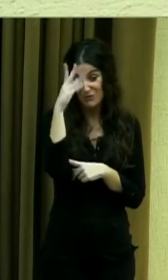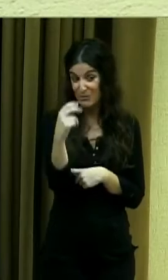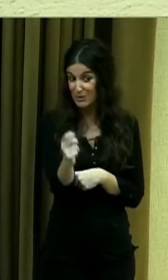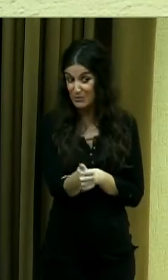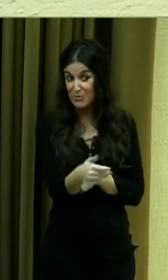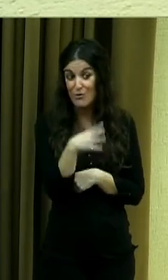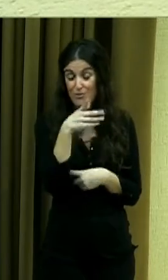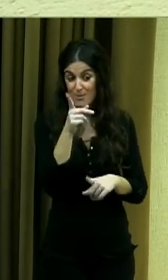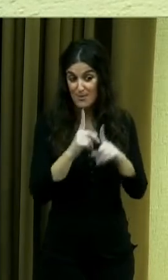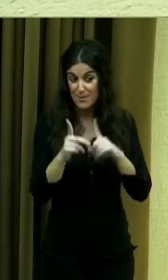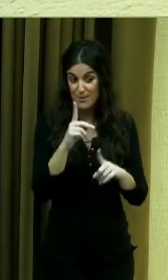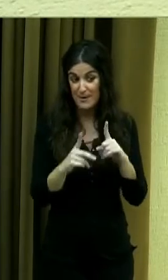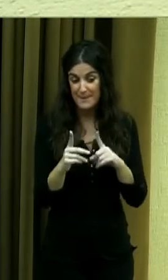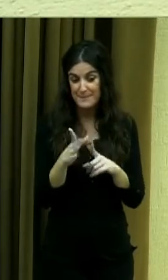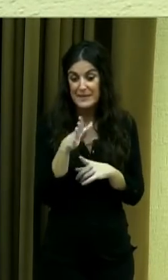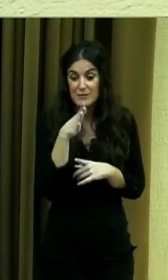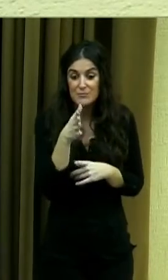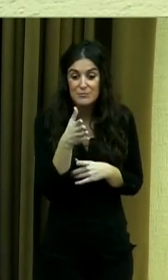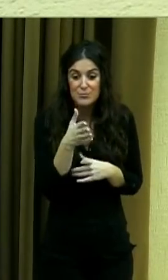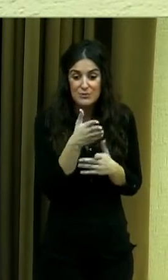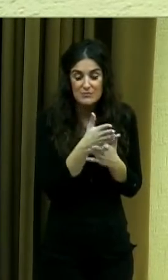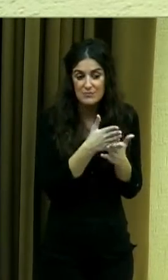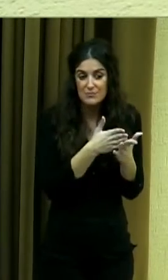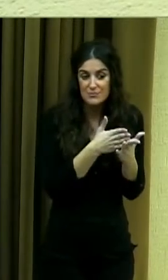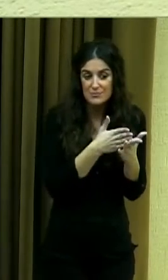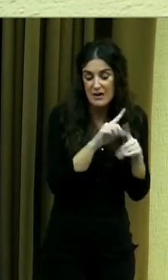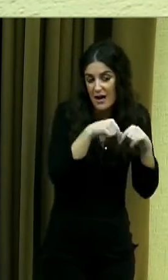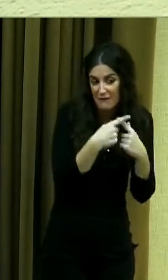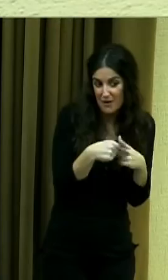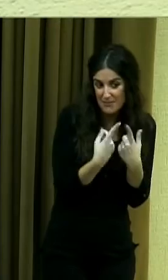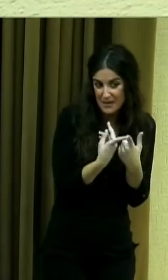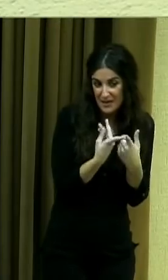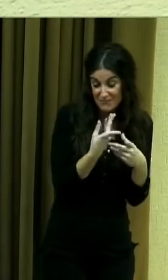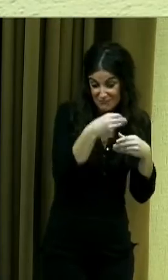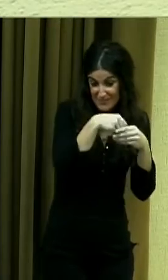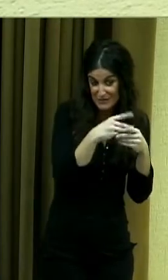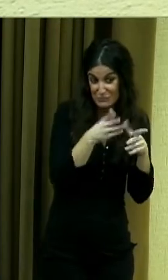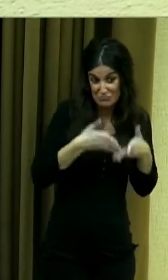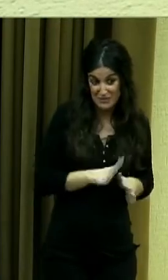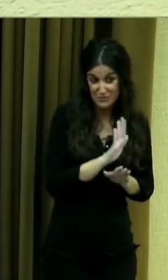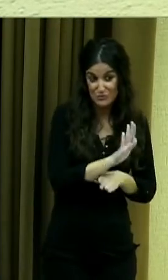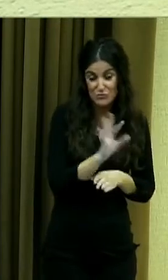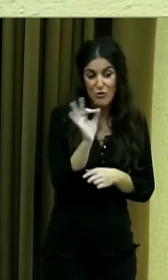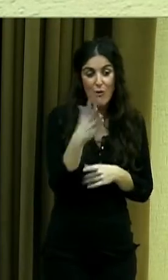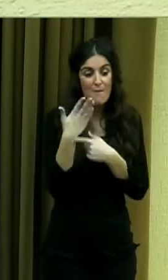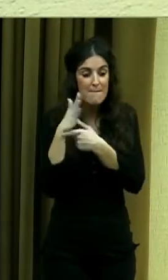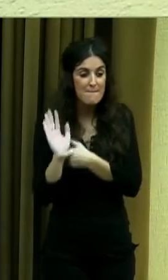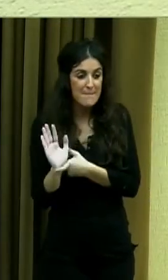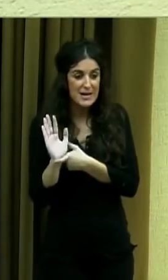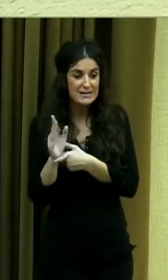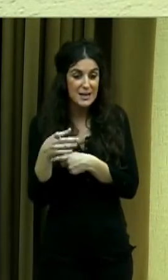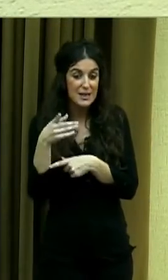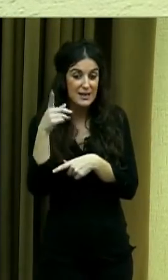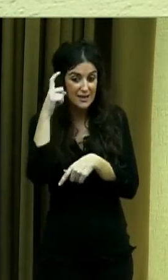estos problemas, a veces por las pobres expectativas de las familias en relación a sus hijos o por la presencia de